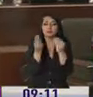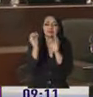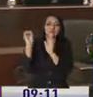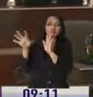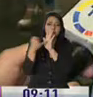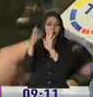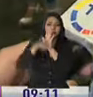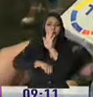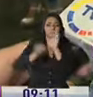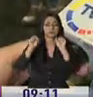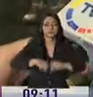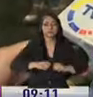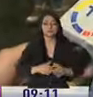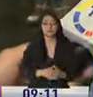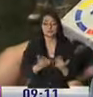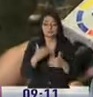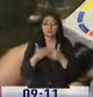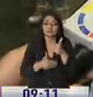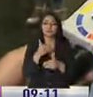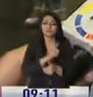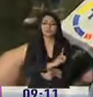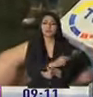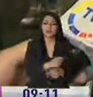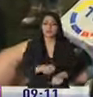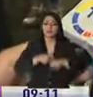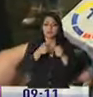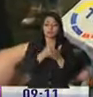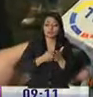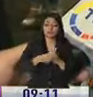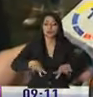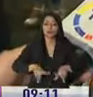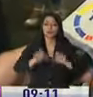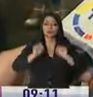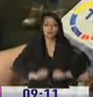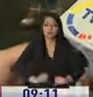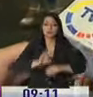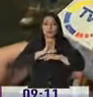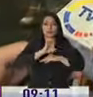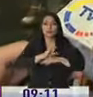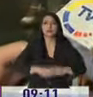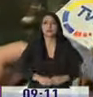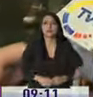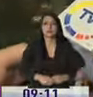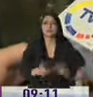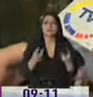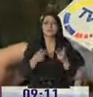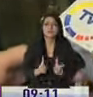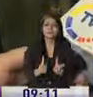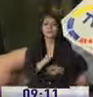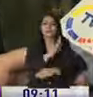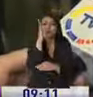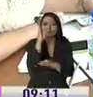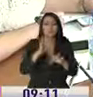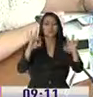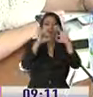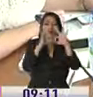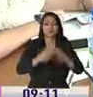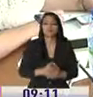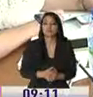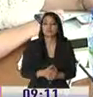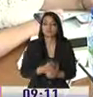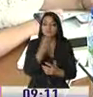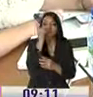fiscales. Estamos en un proceso de fortalecimiento de la lucha contra la corrupción en el país y por la transparencia, y este aspecto es fundamental. Tras estas